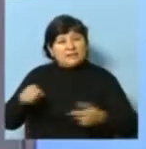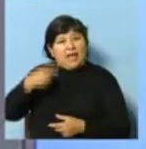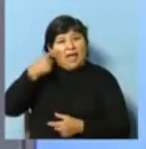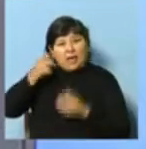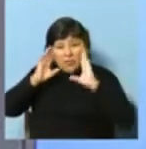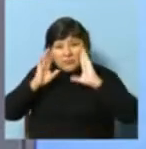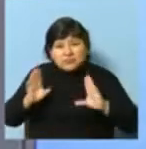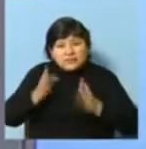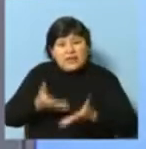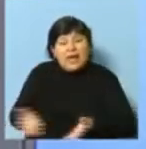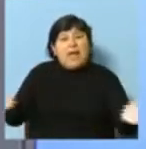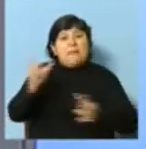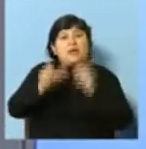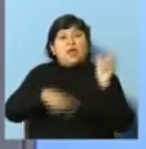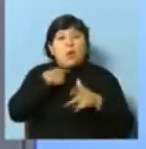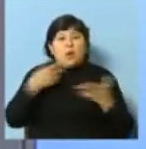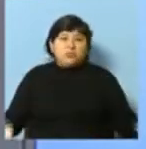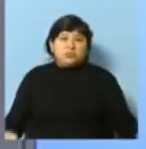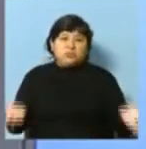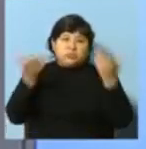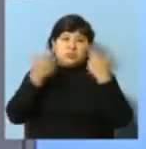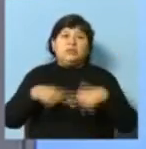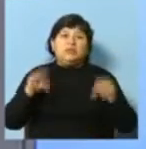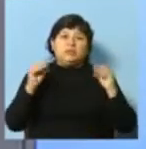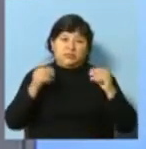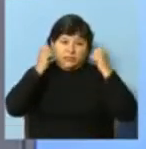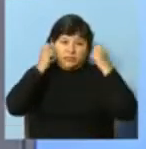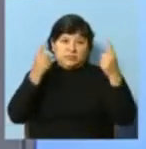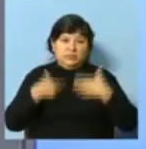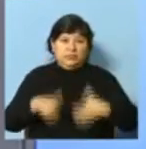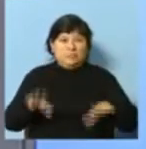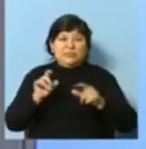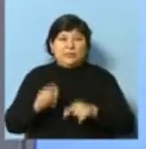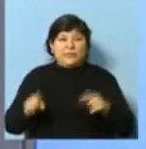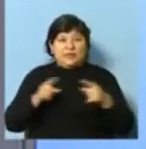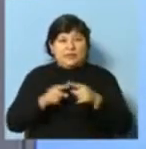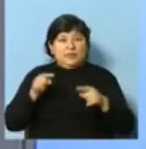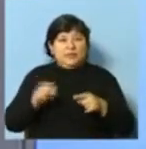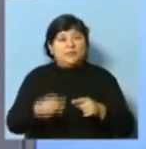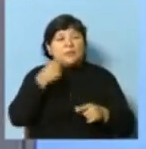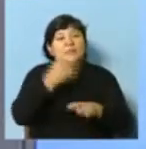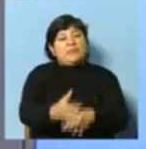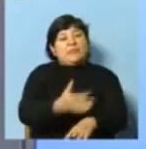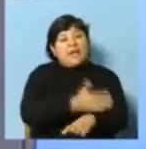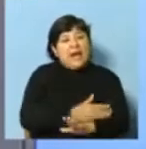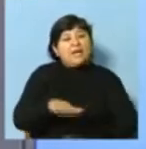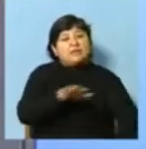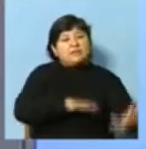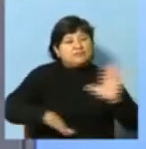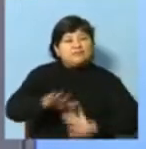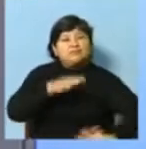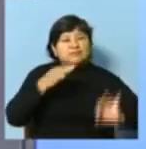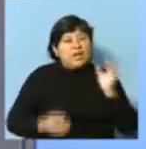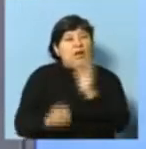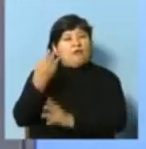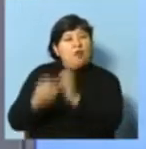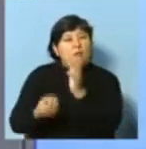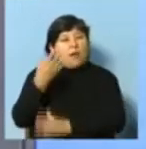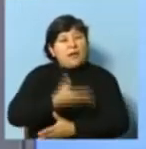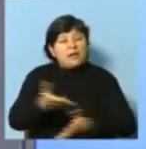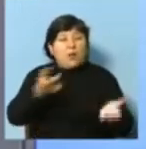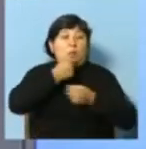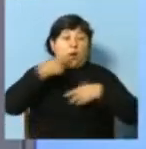visión de la ciudad y una visión que tiene que ver con modelos que fuimos desarrollando y fueron exitosos como